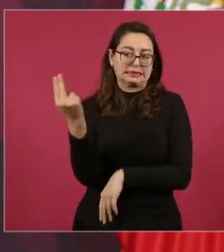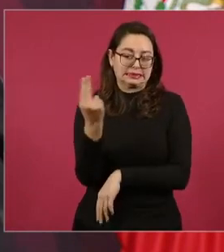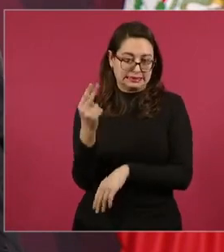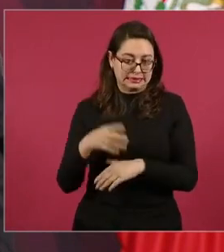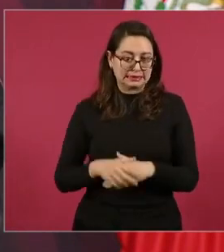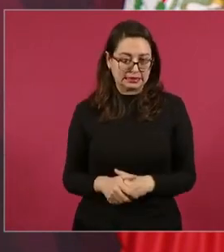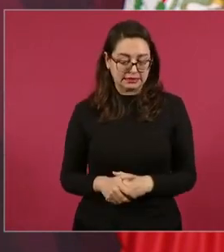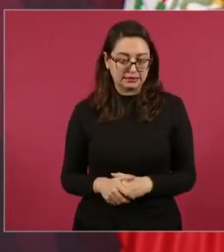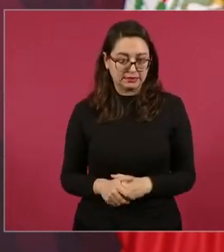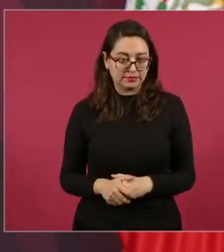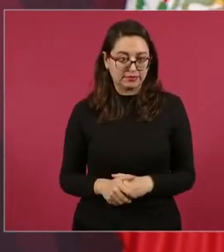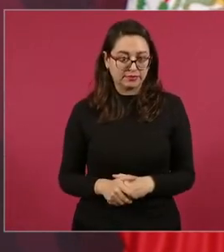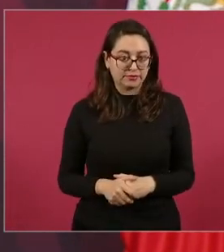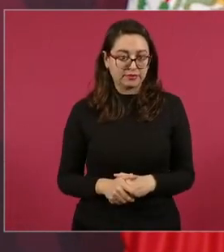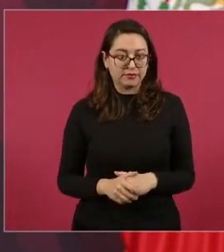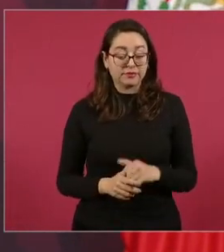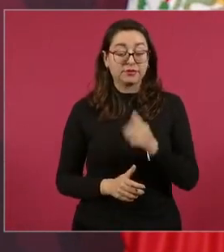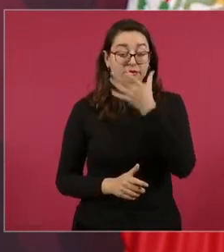Ya llevamos,